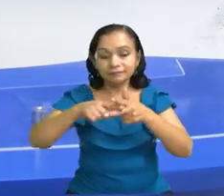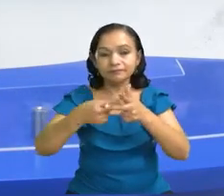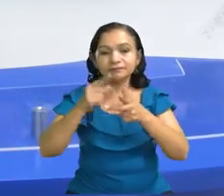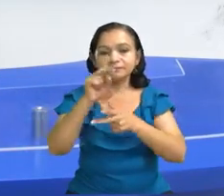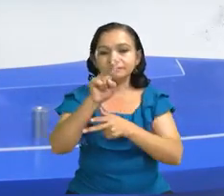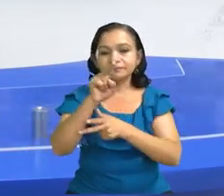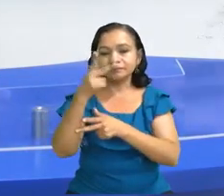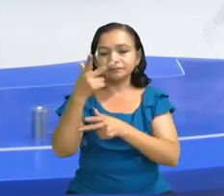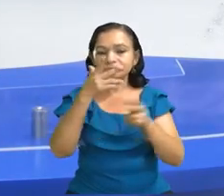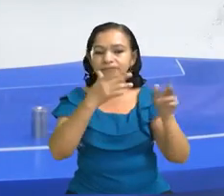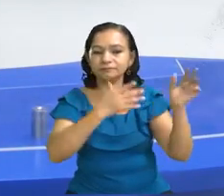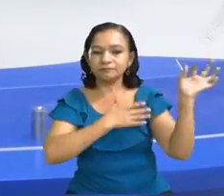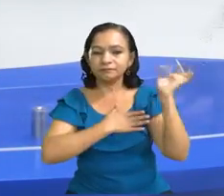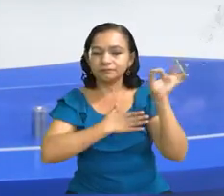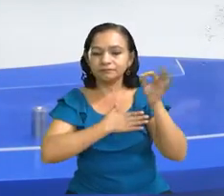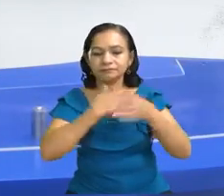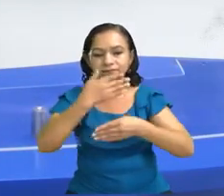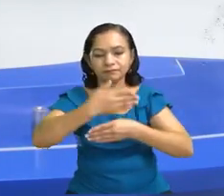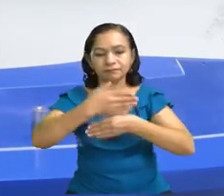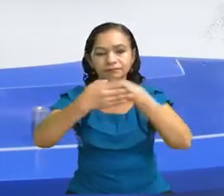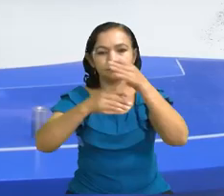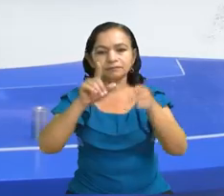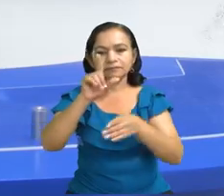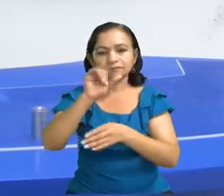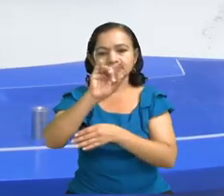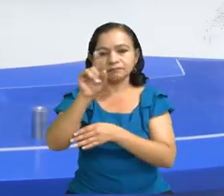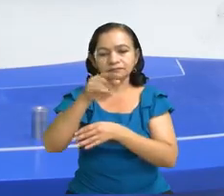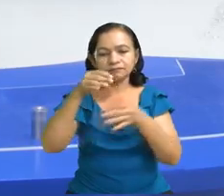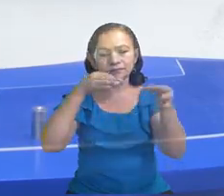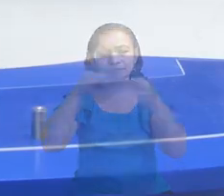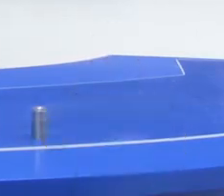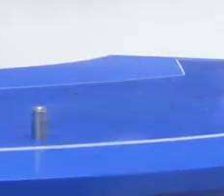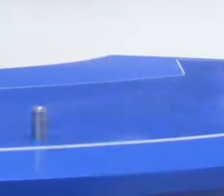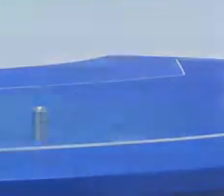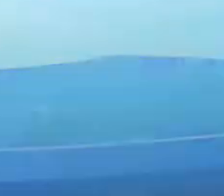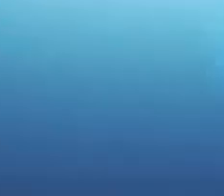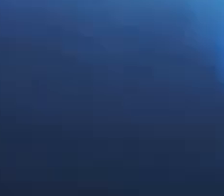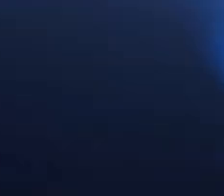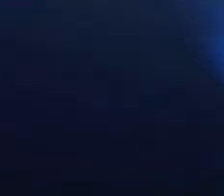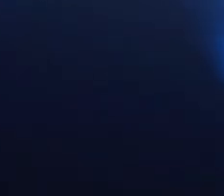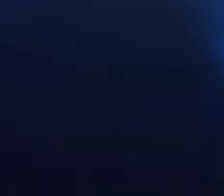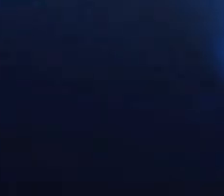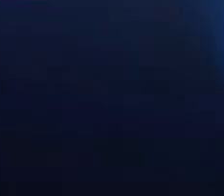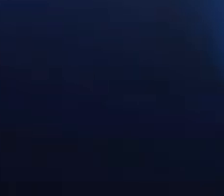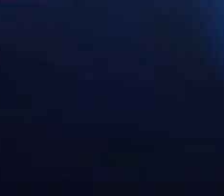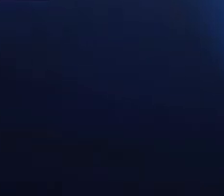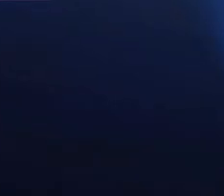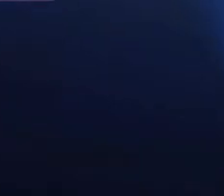28 de febrero. Al respecto, Liz Escoto nos brinda más información.